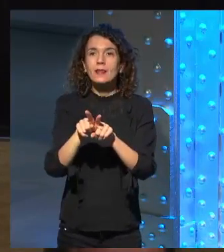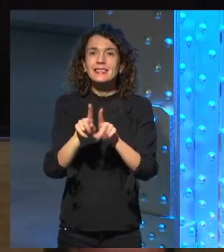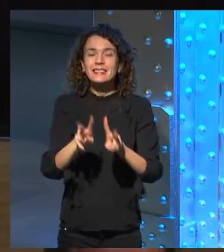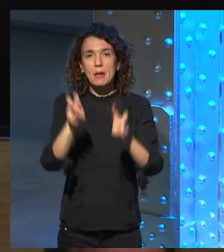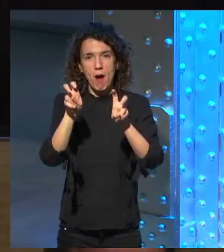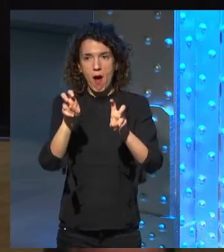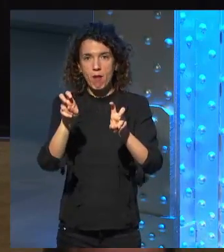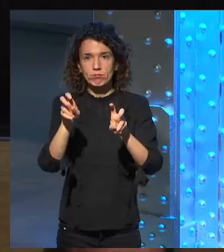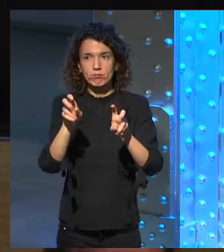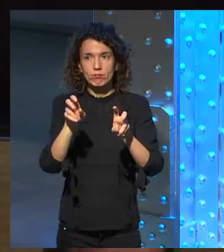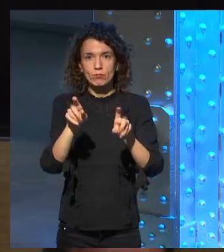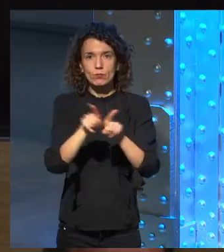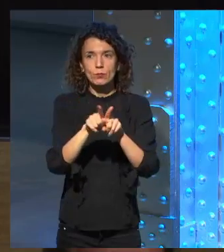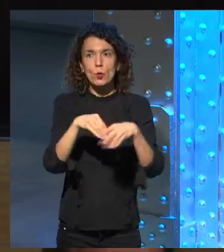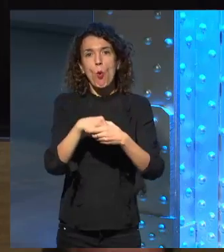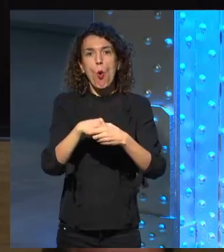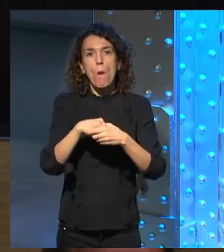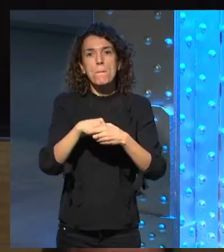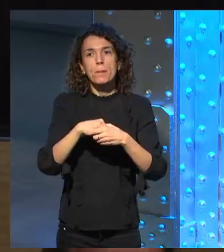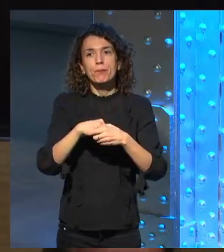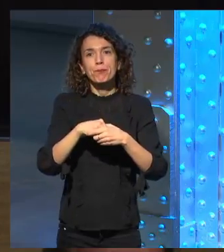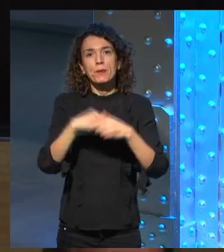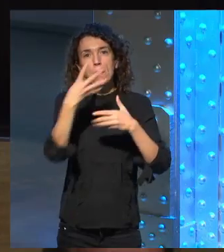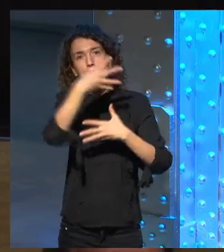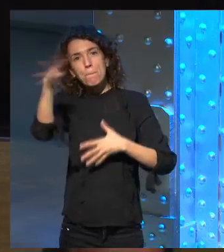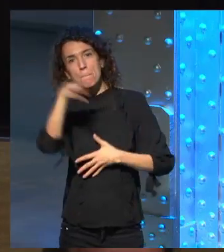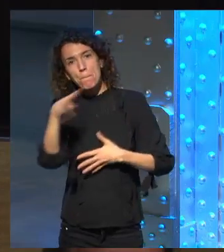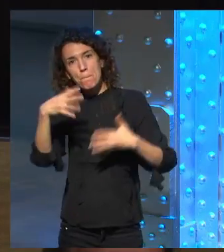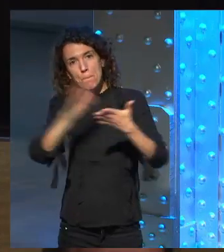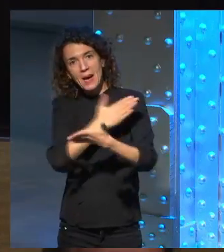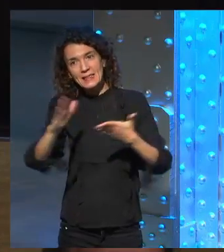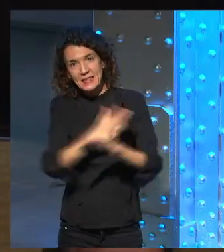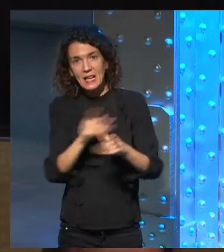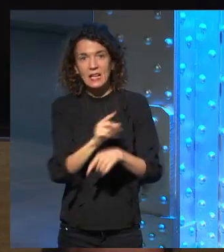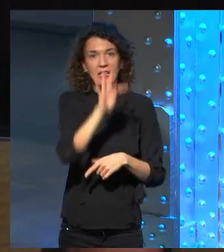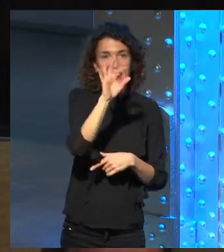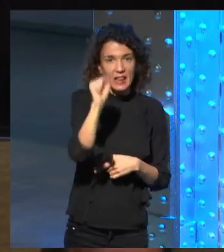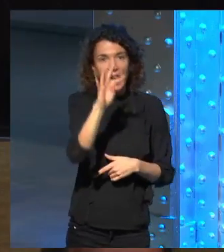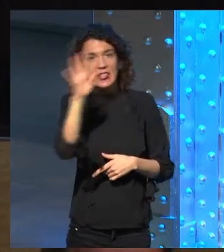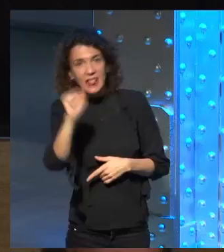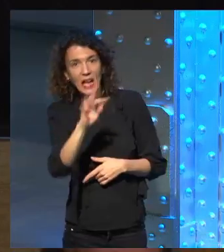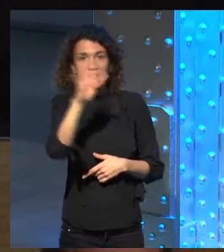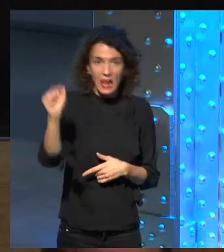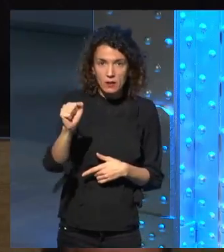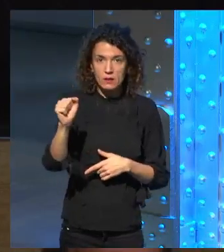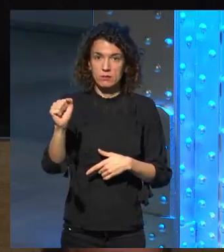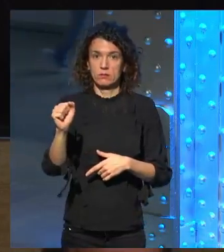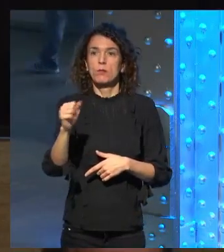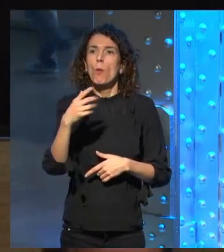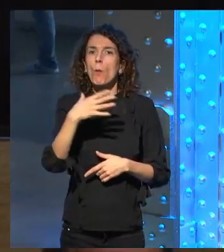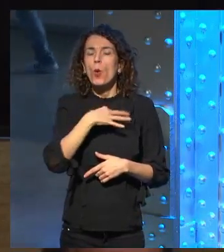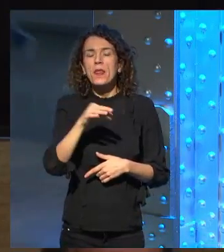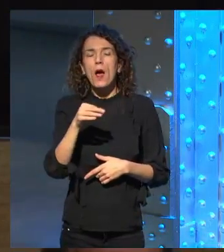esa temática que es más bien métrica, ¿no? Del ta ta ta ta ta, ¿no? Que puede